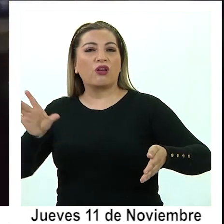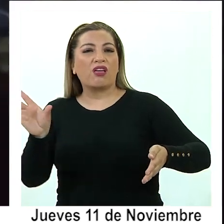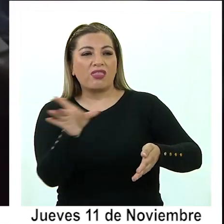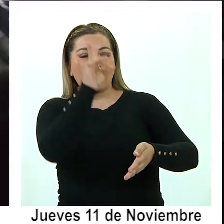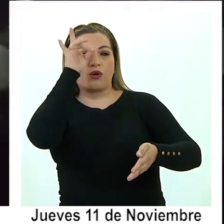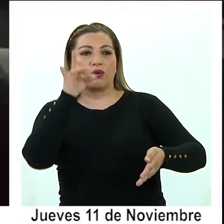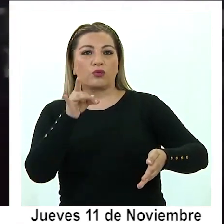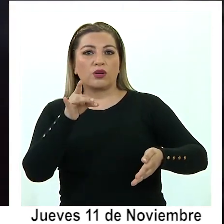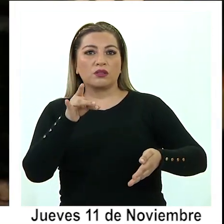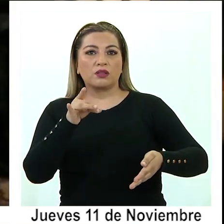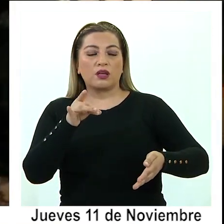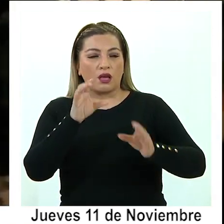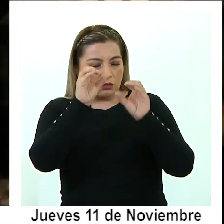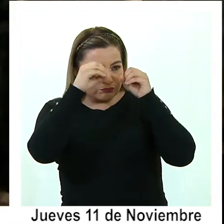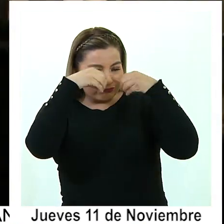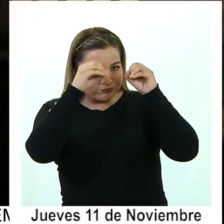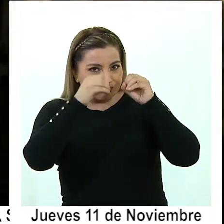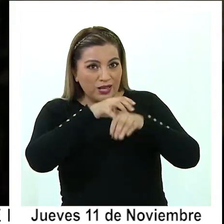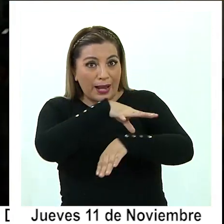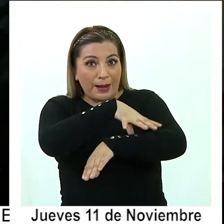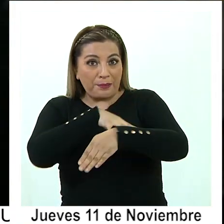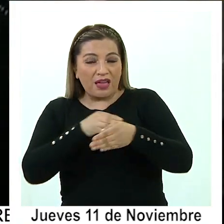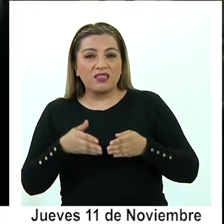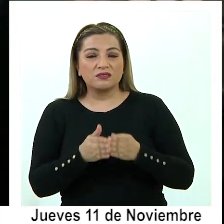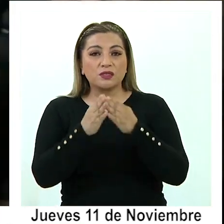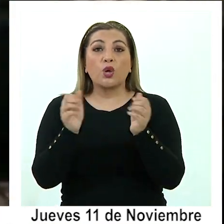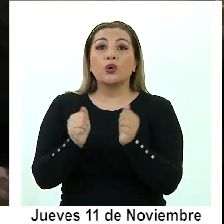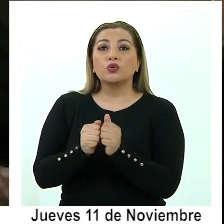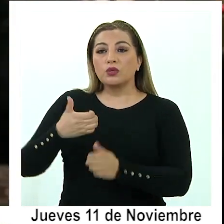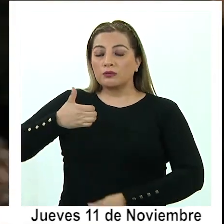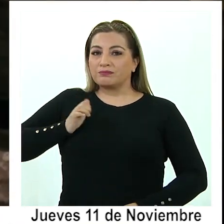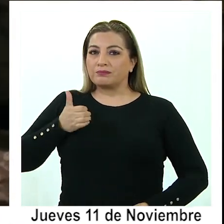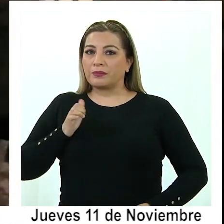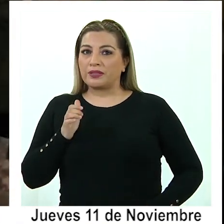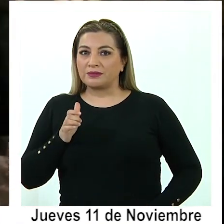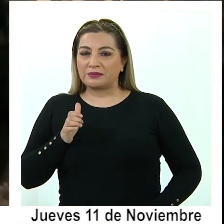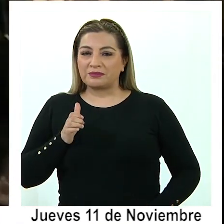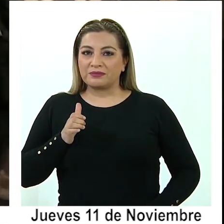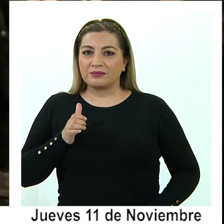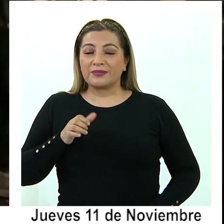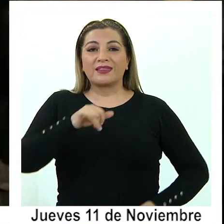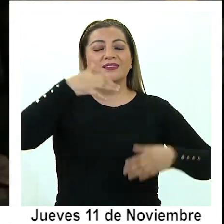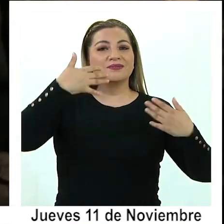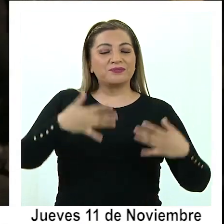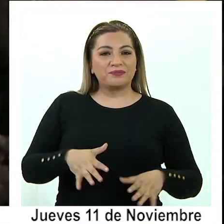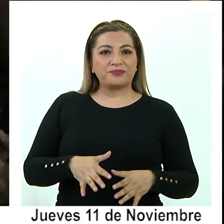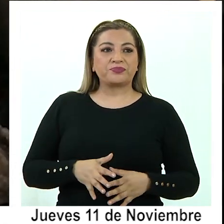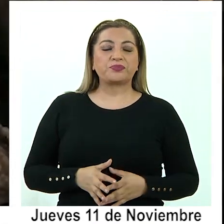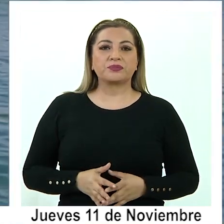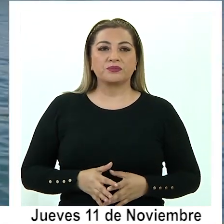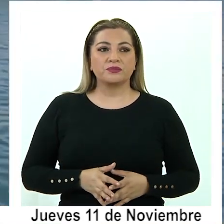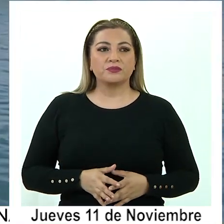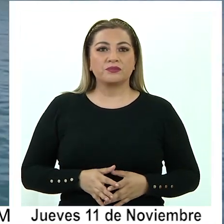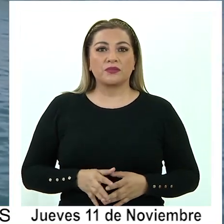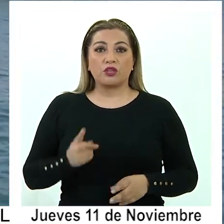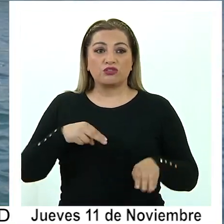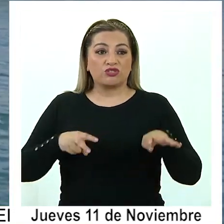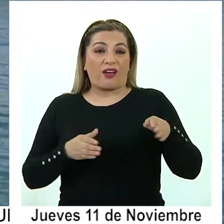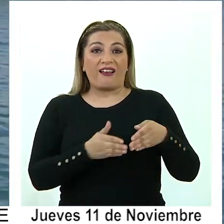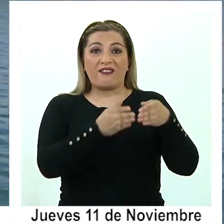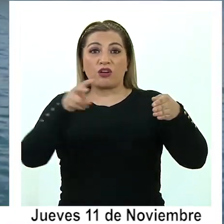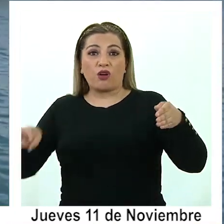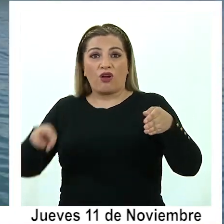Armada de Chile en conjunto con la Policía de Investigaciones y se logra el abordaje y detención de los